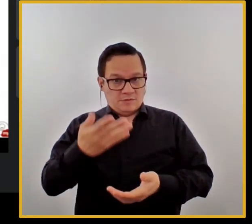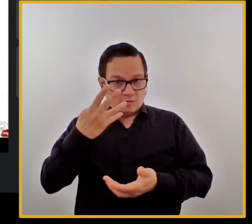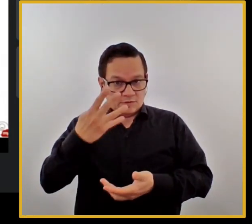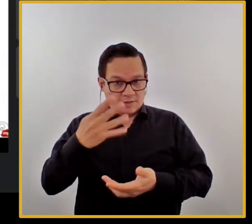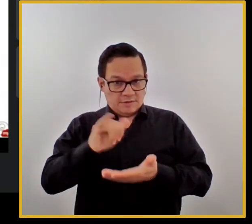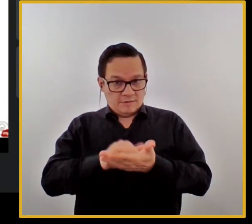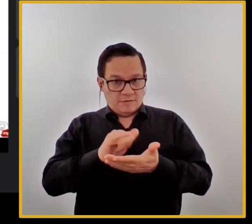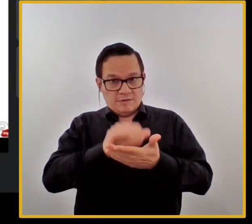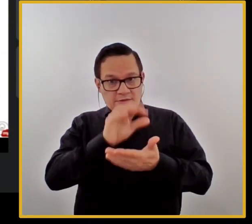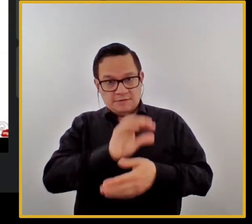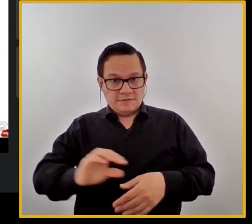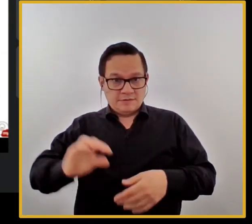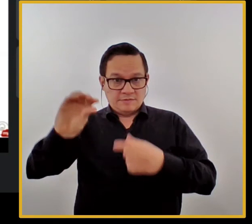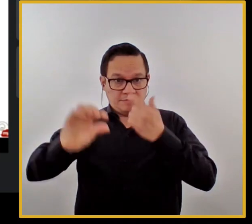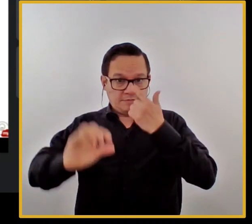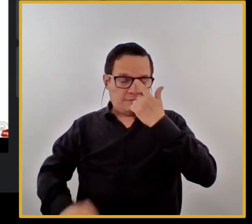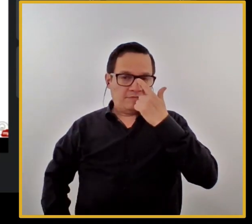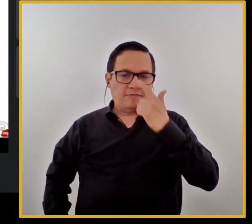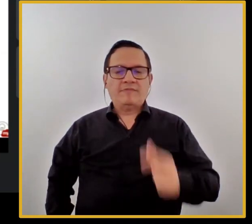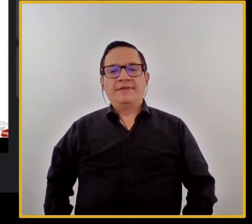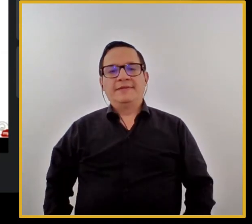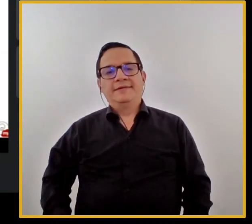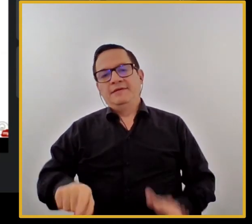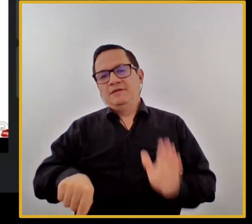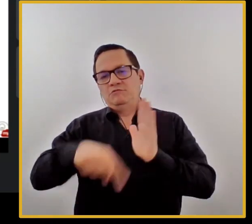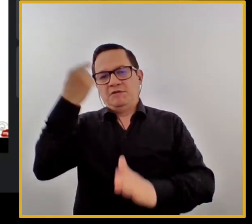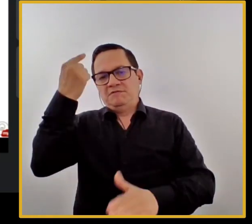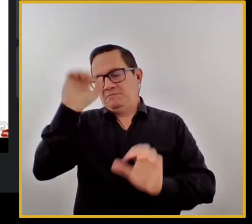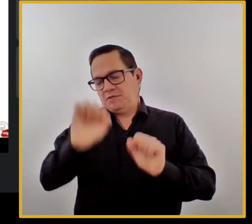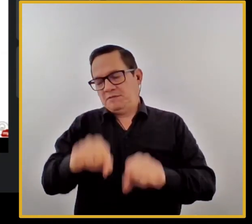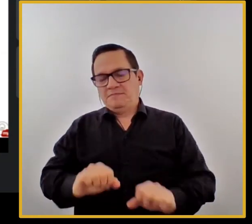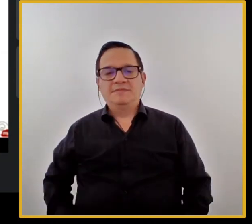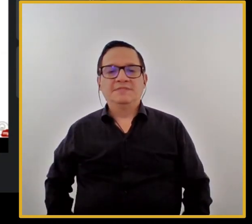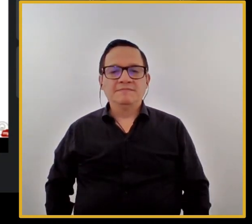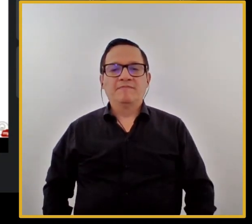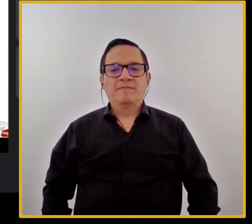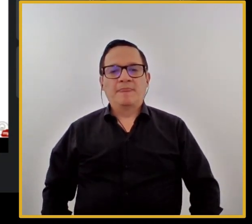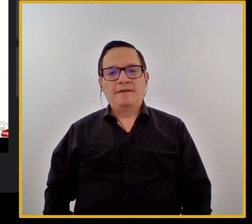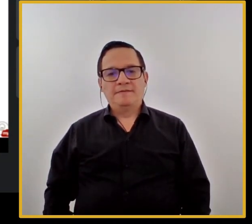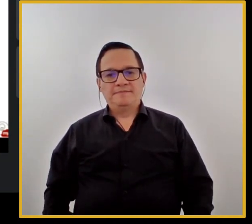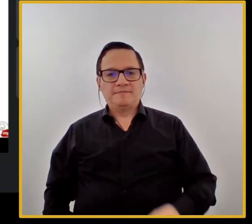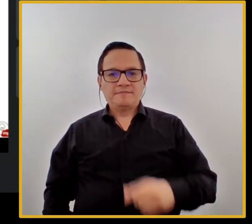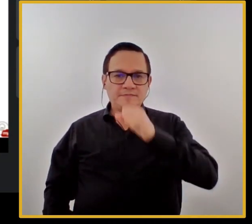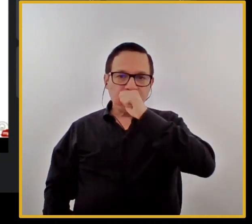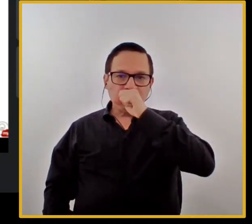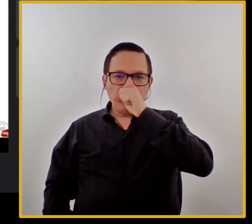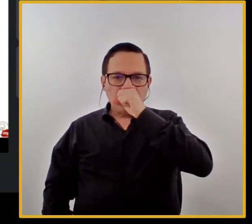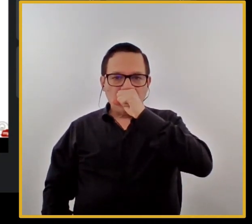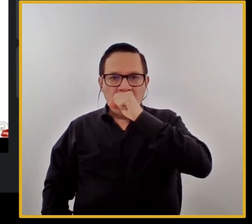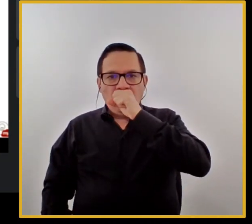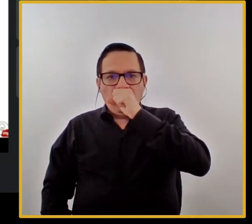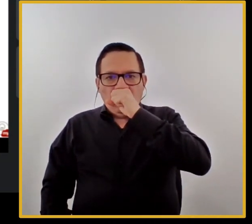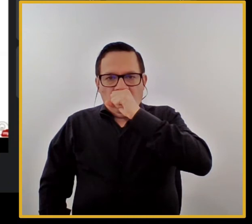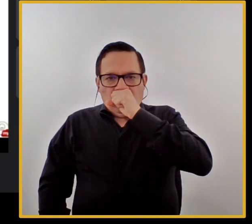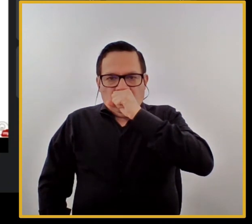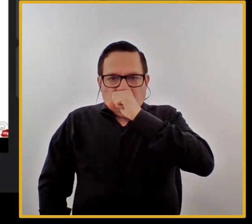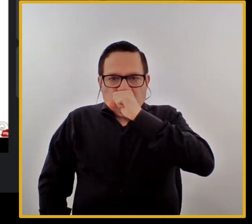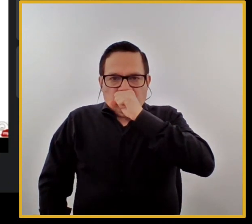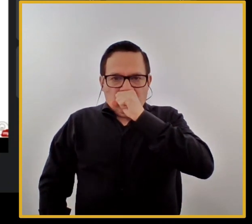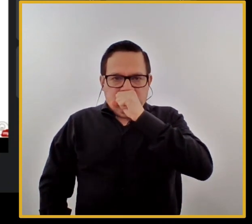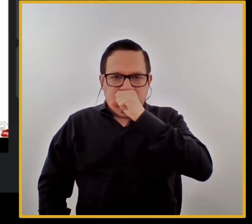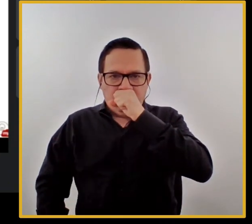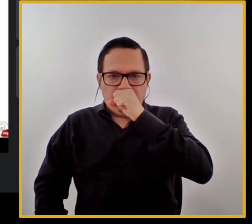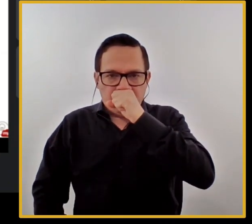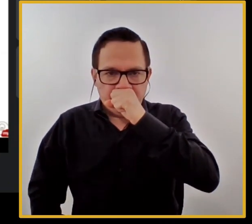Ajá. Podríamos quedar logaritmos, lo hacemos de una vez, ¿no? Logaritmo de X, me quedaría logaritmo de X a